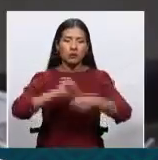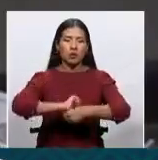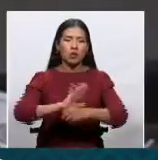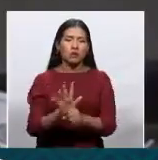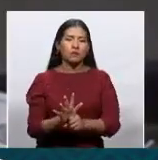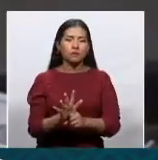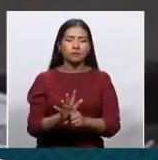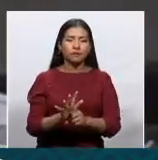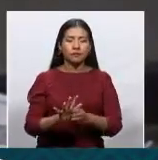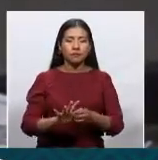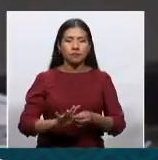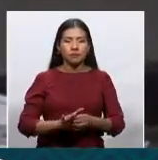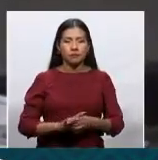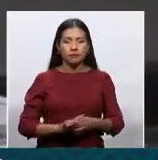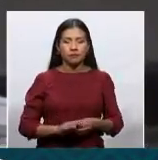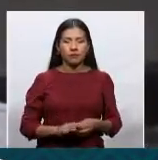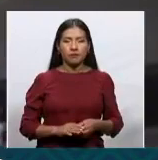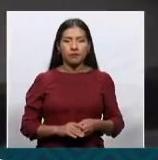coronavirus.